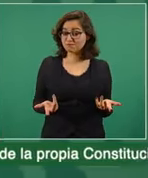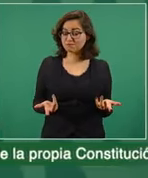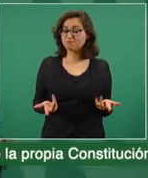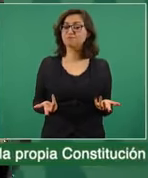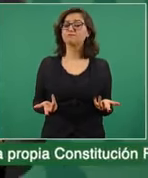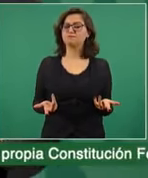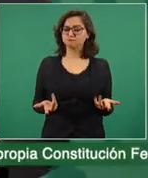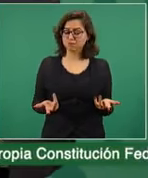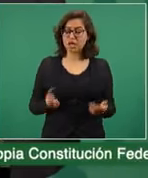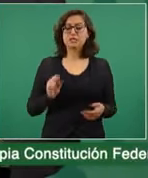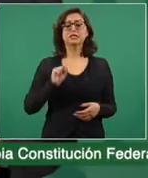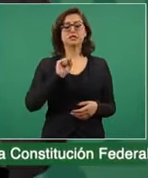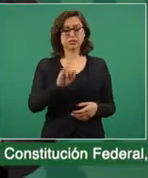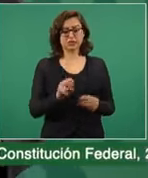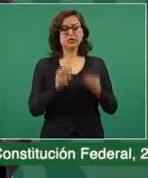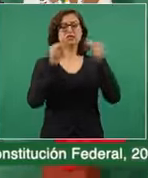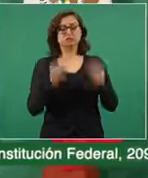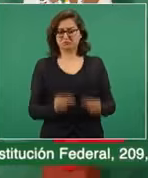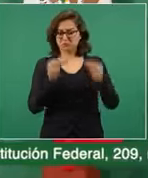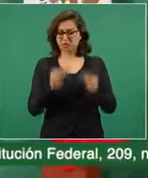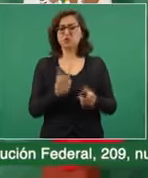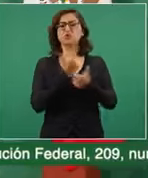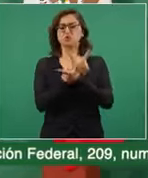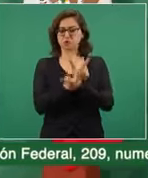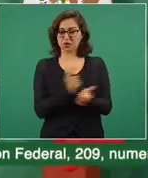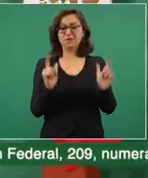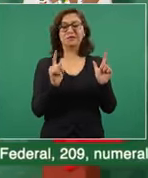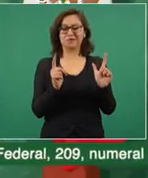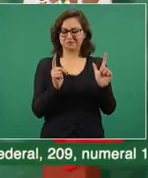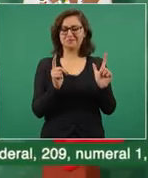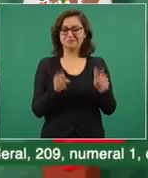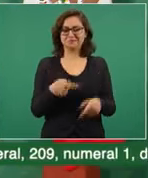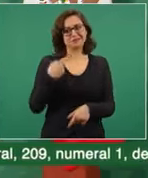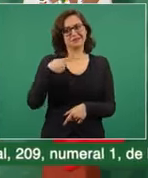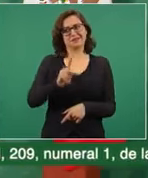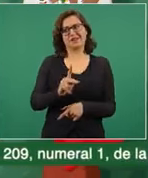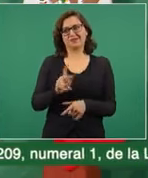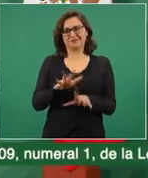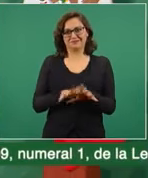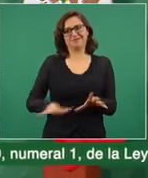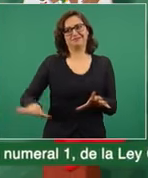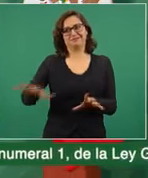libre comercio, ¿no? Pero también la seguridad.